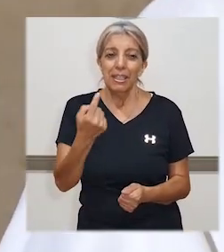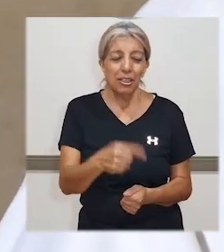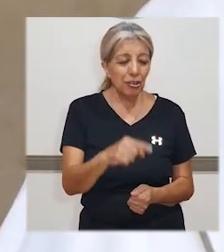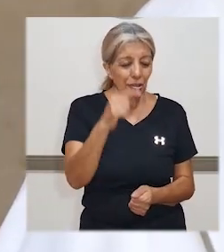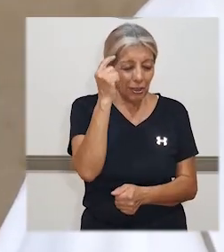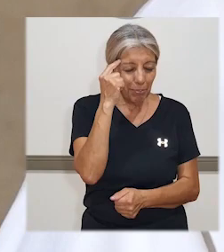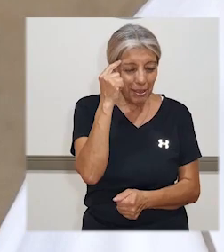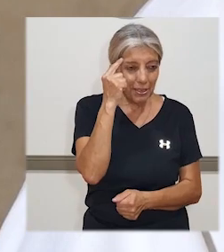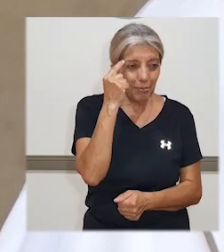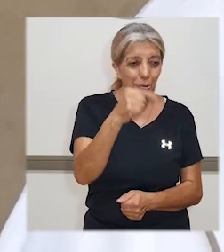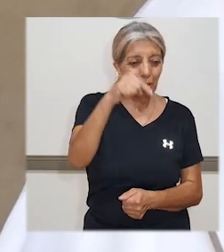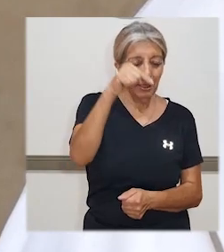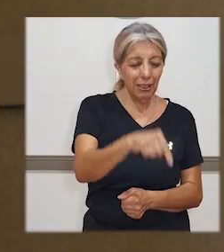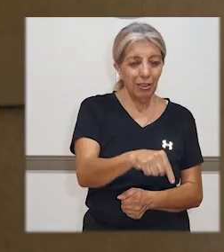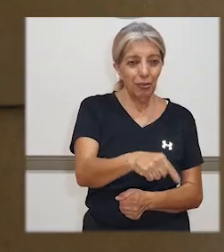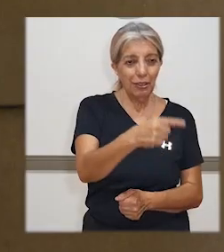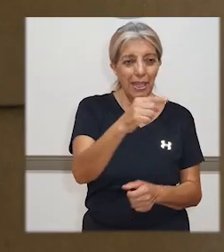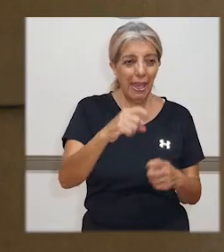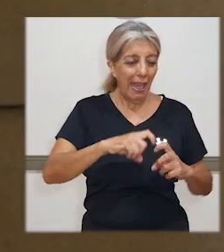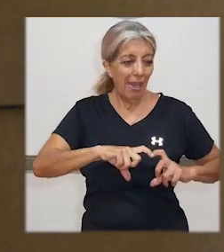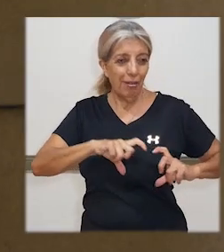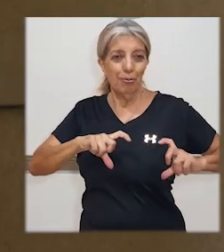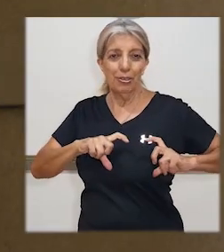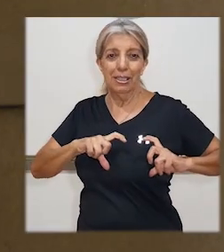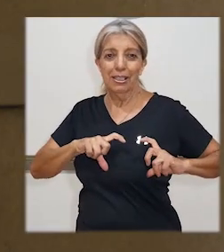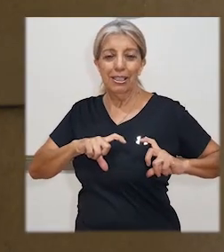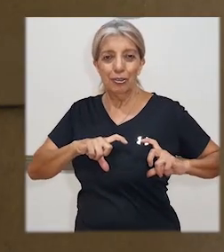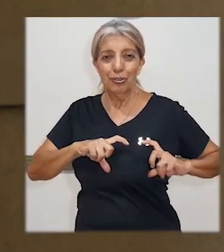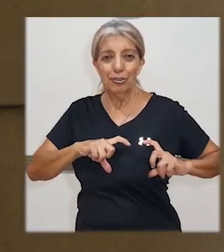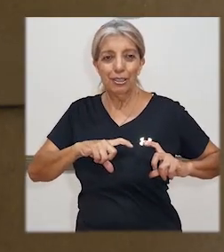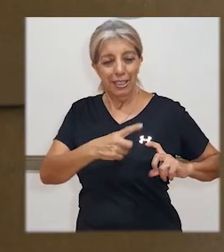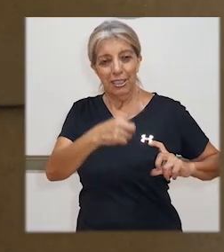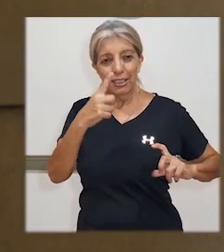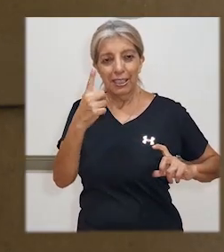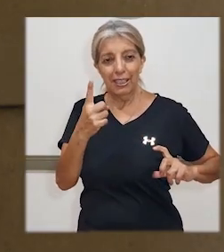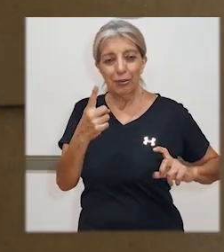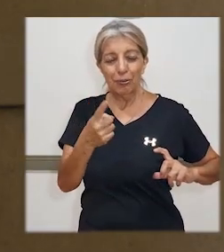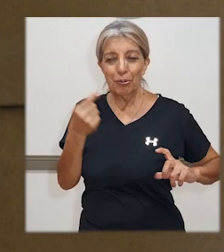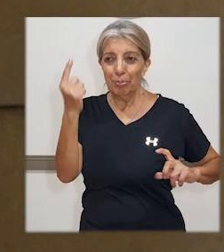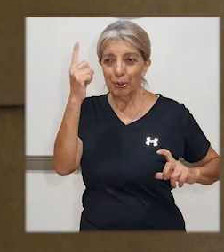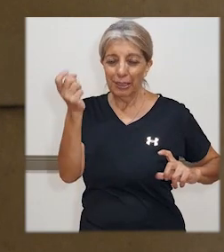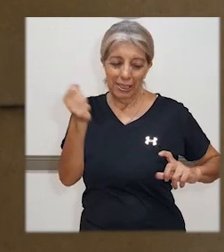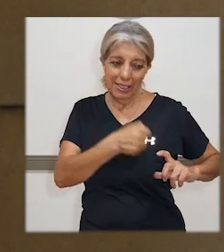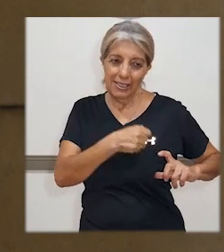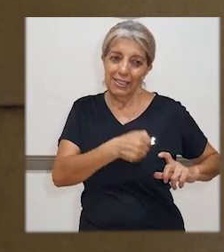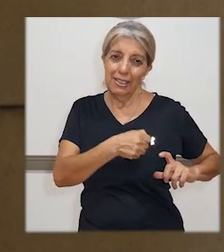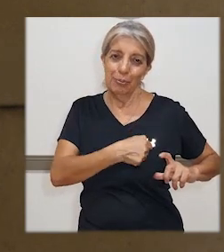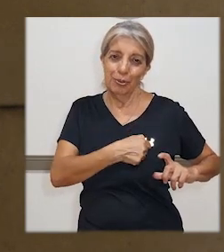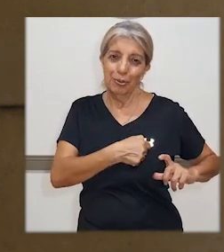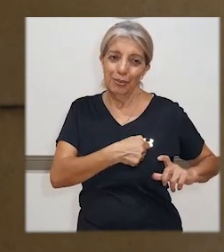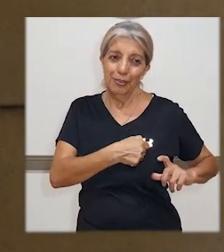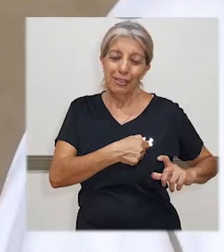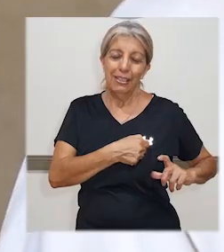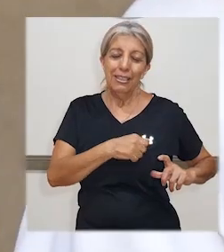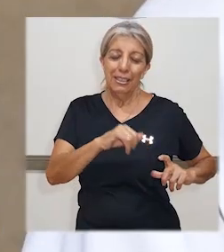a ensanchar el propio corazón y a ensanchar el corazón, el espacio de la iglesia, para que todos puedan habitar en